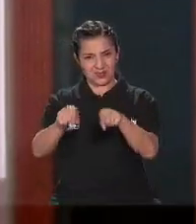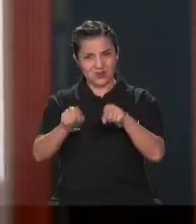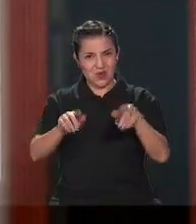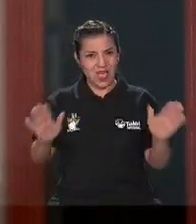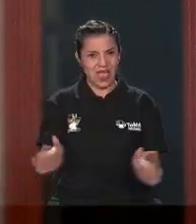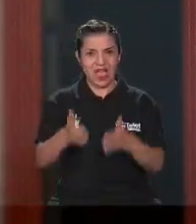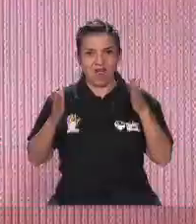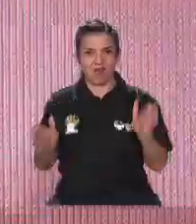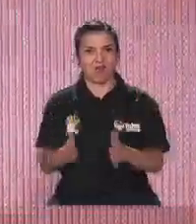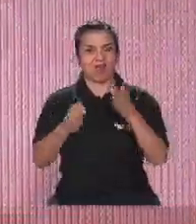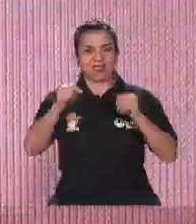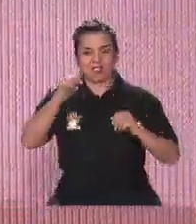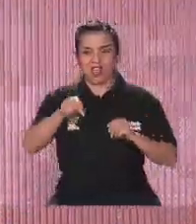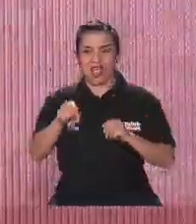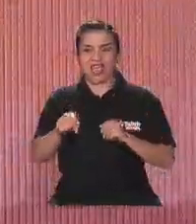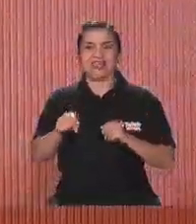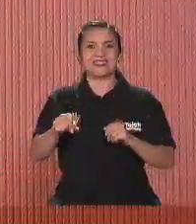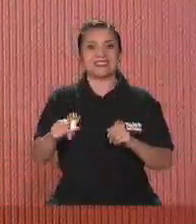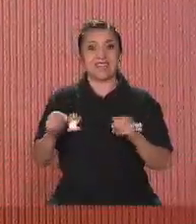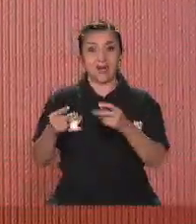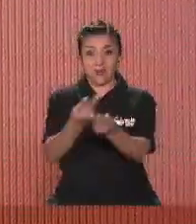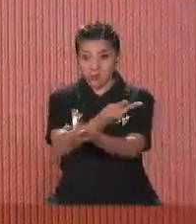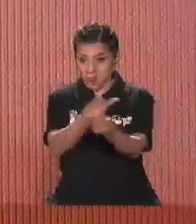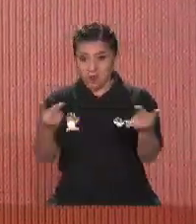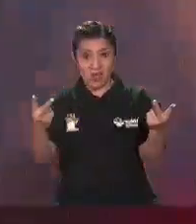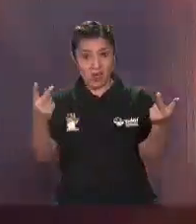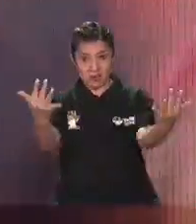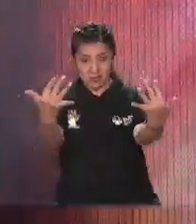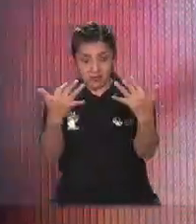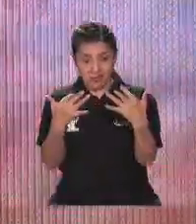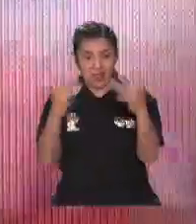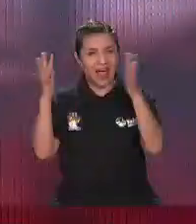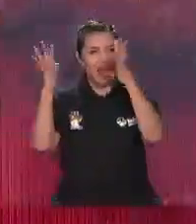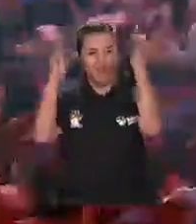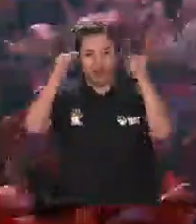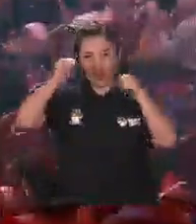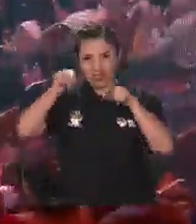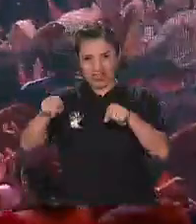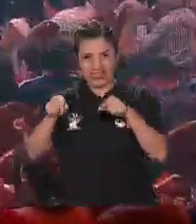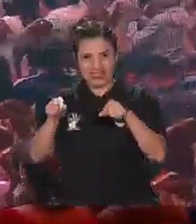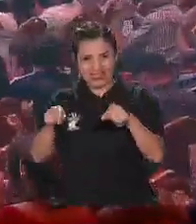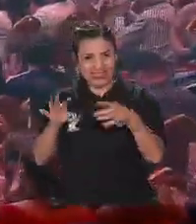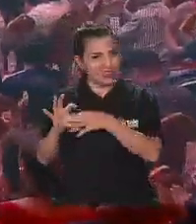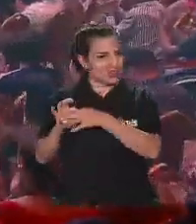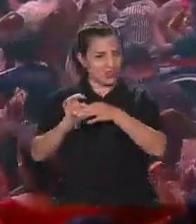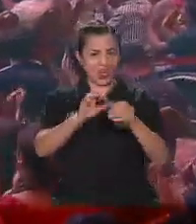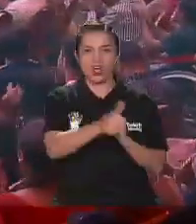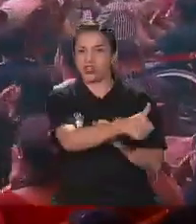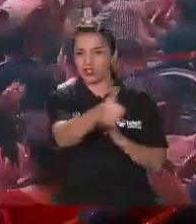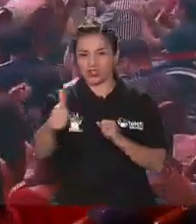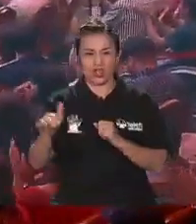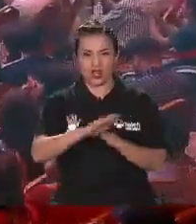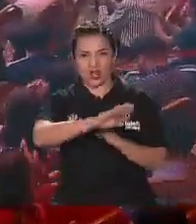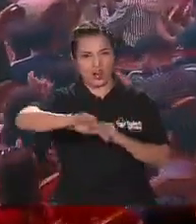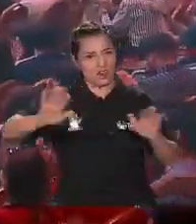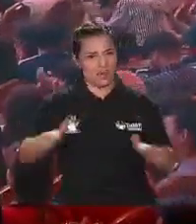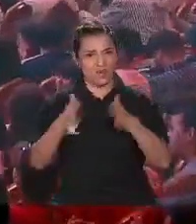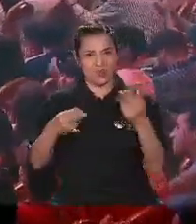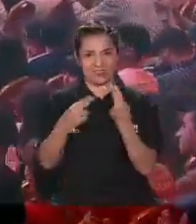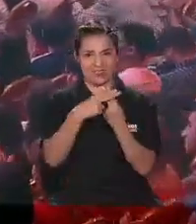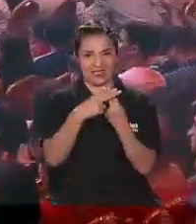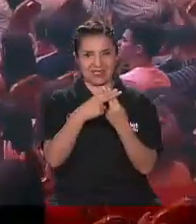Este público te aplaude a ti y a través tuyo a todos los que hacen excelente un esfuerzo diariamente en la Teletón.